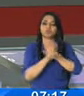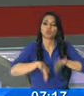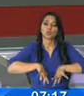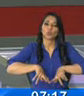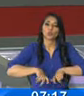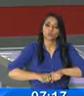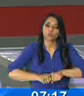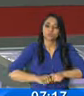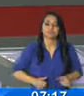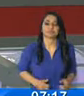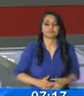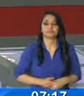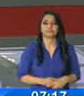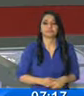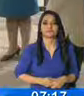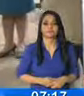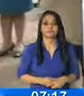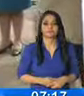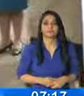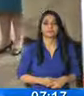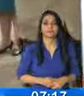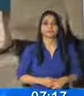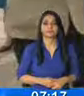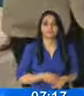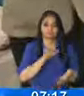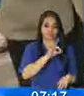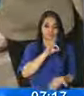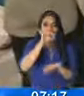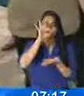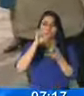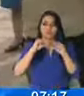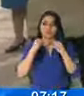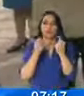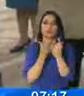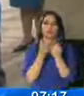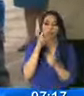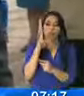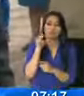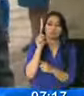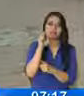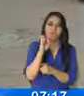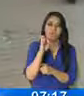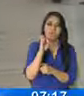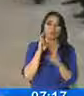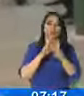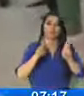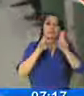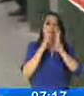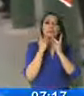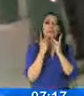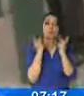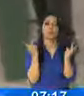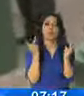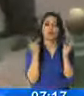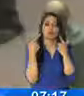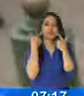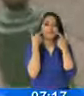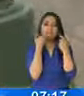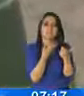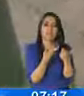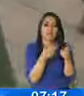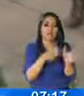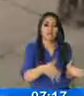lo involucran representantes del movimiento unidad popular se concentraron en los exteriores de la fiscalía general del